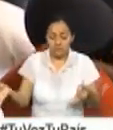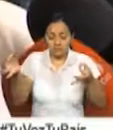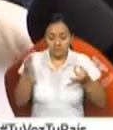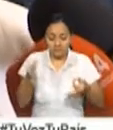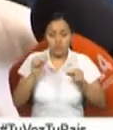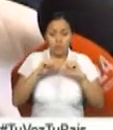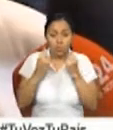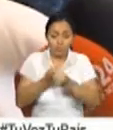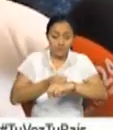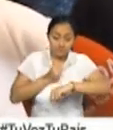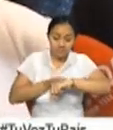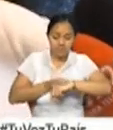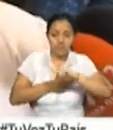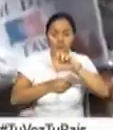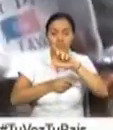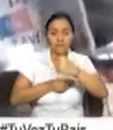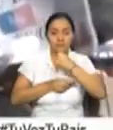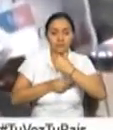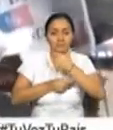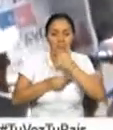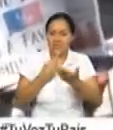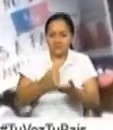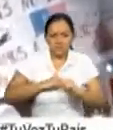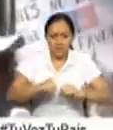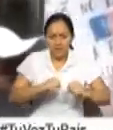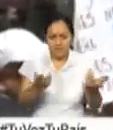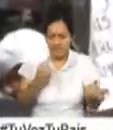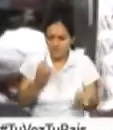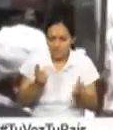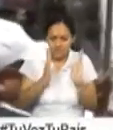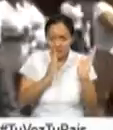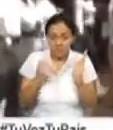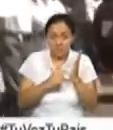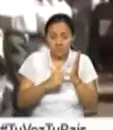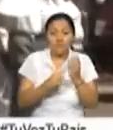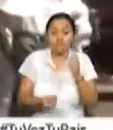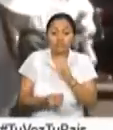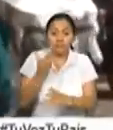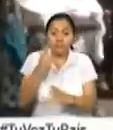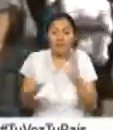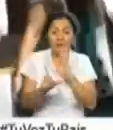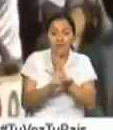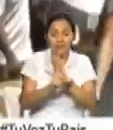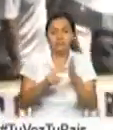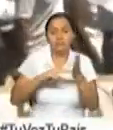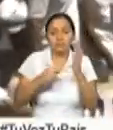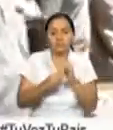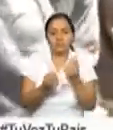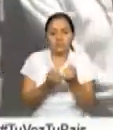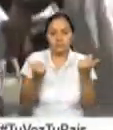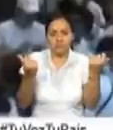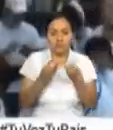grupos LGBTI, la asamblea debe dar trámite. Cabe recordar que la propuesta de ley surgió con el fin de erradicar la violencia de género en el país,